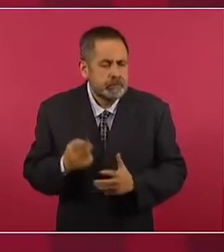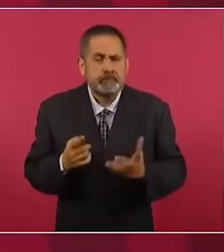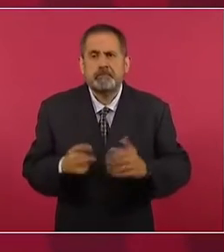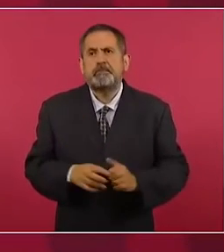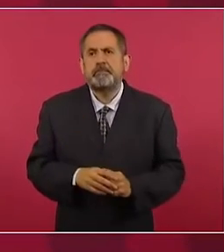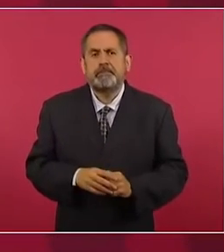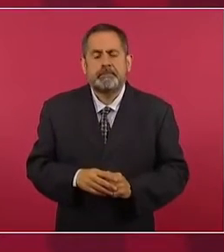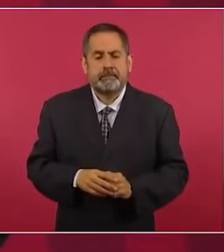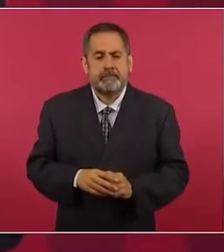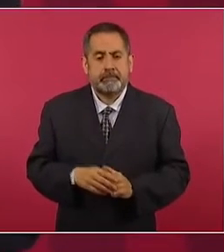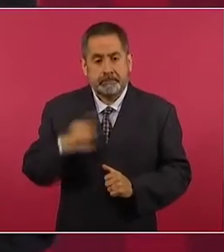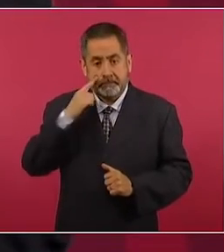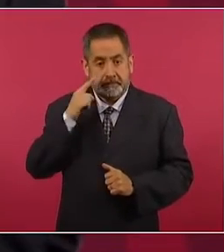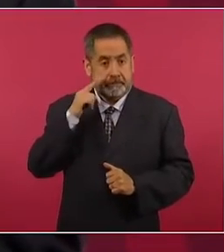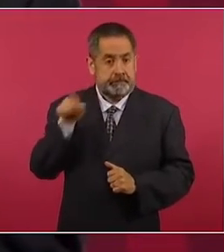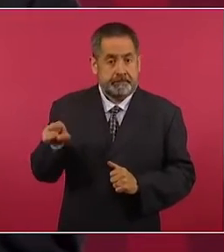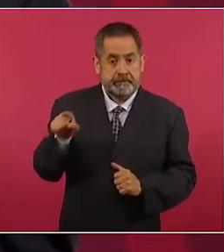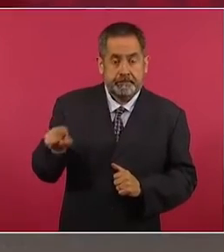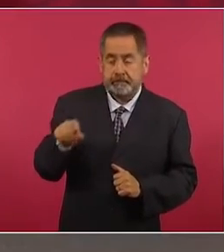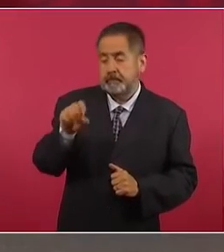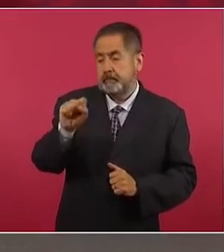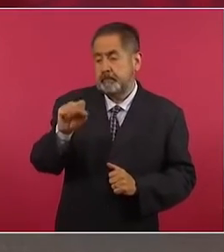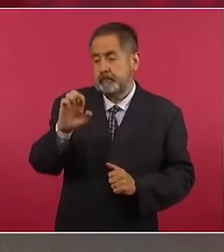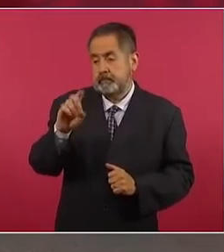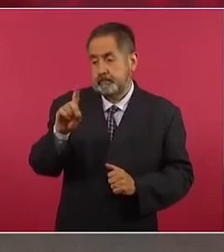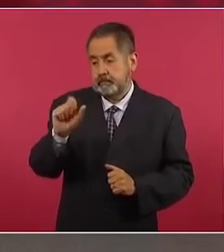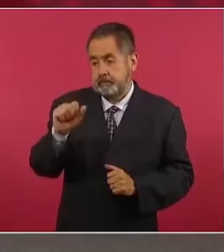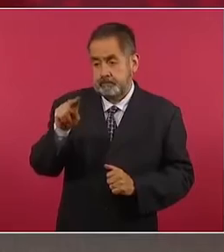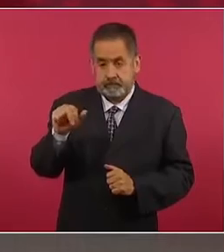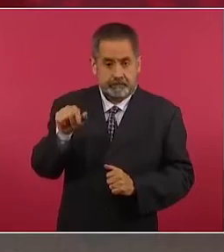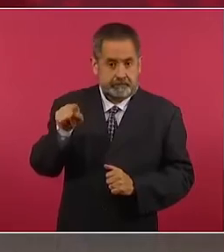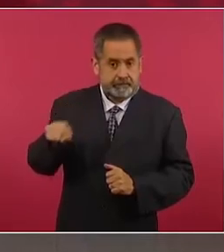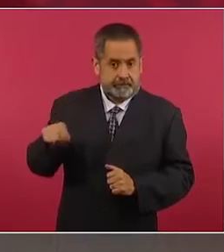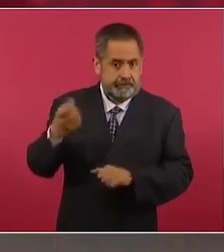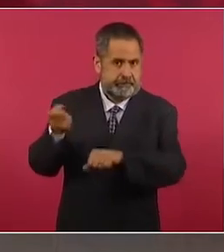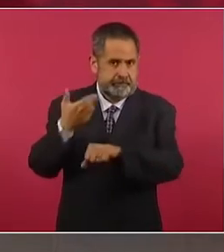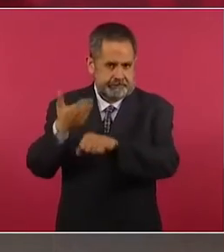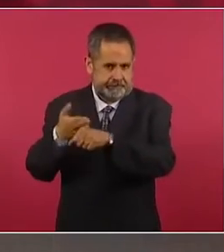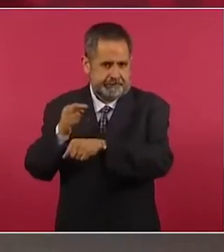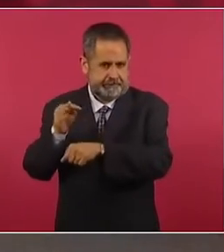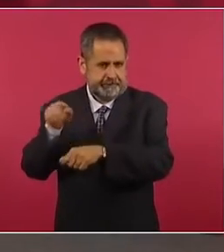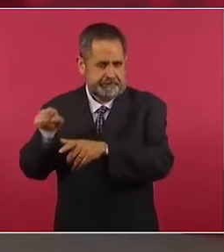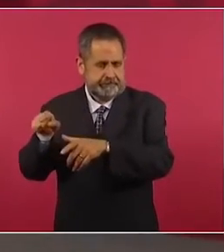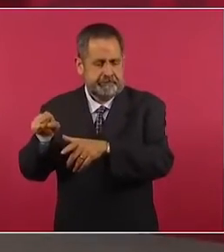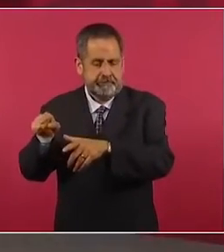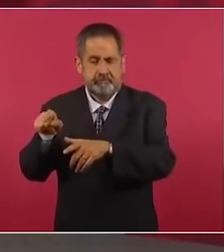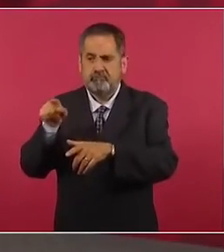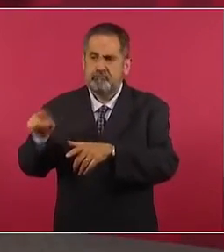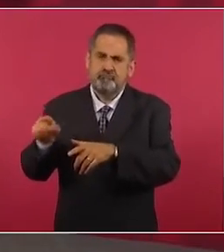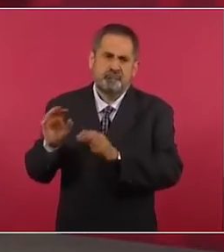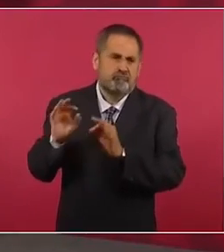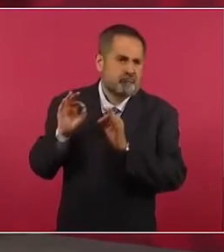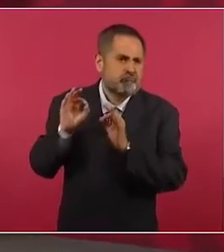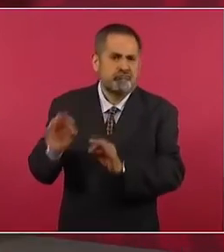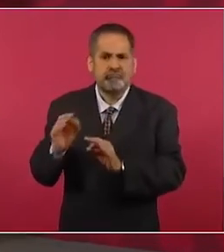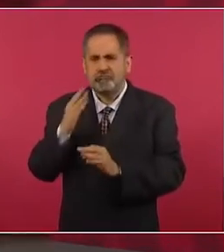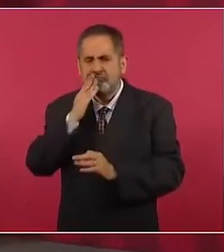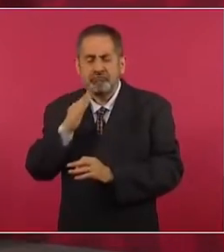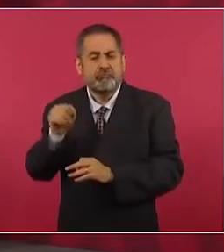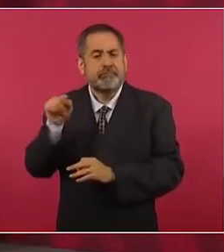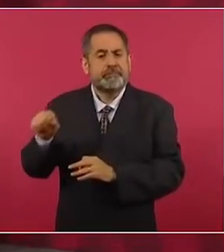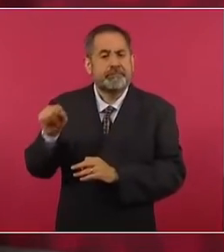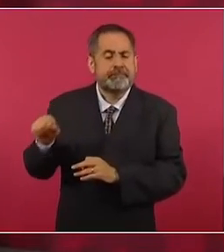Porque la Secretaría de la Defensa es una institución con